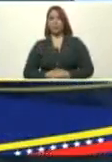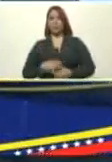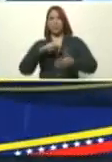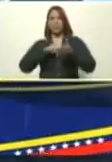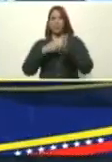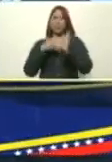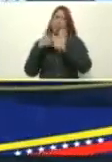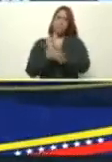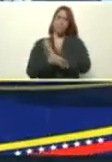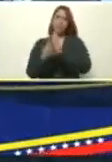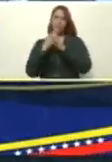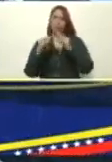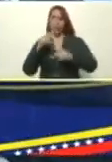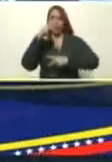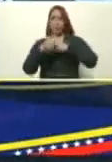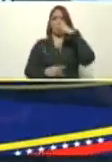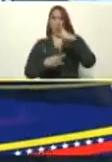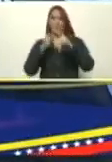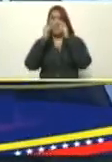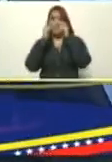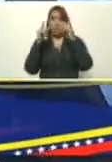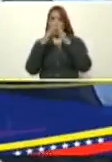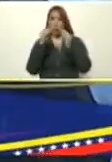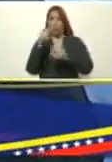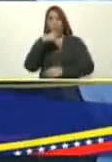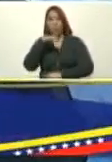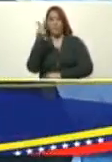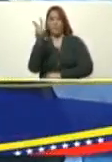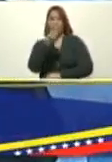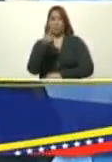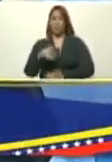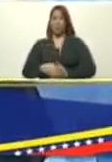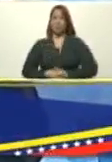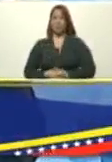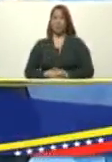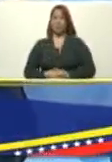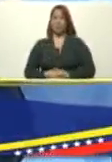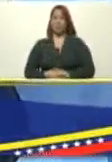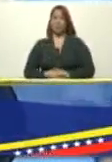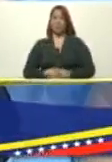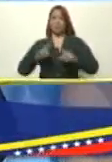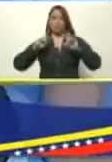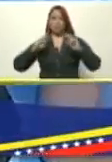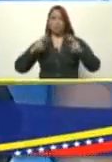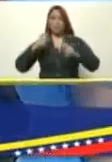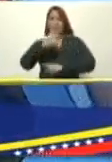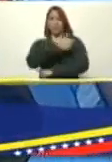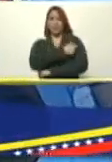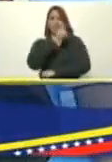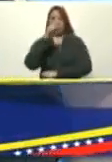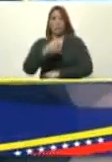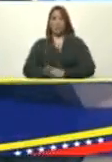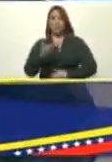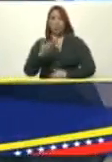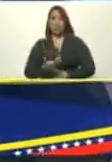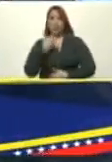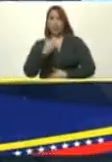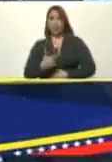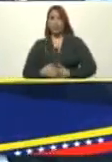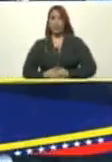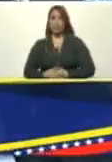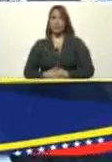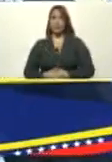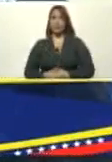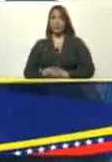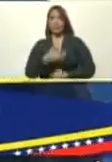plan impresionante para todos los venezolanos y venezolanas en el ámbito de la vacunación. Cabe destacar, y también pues